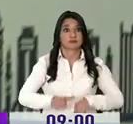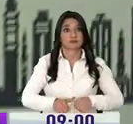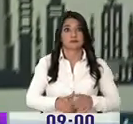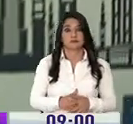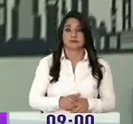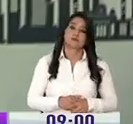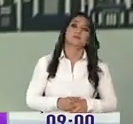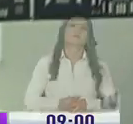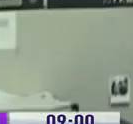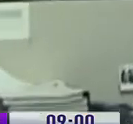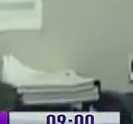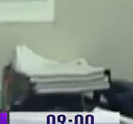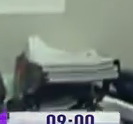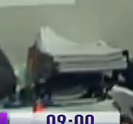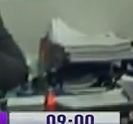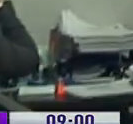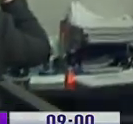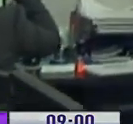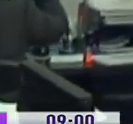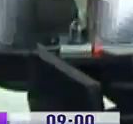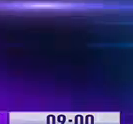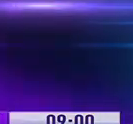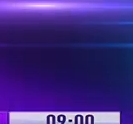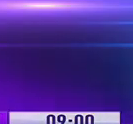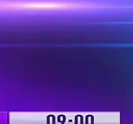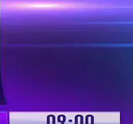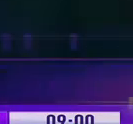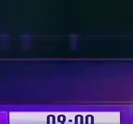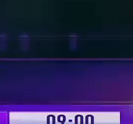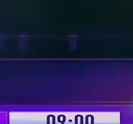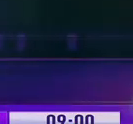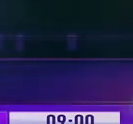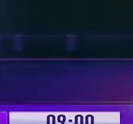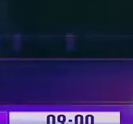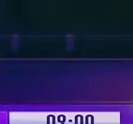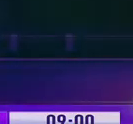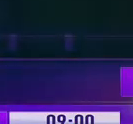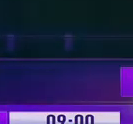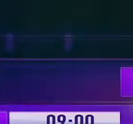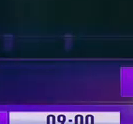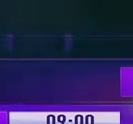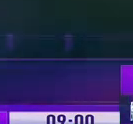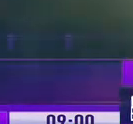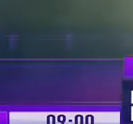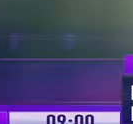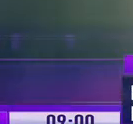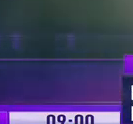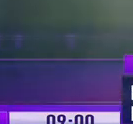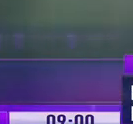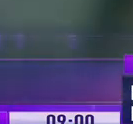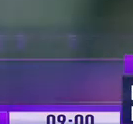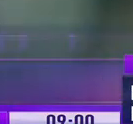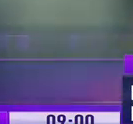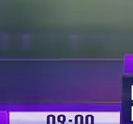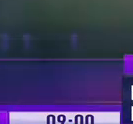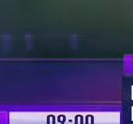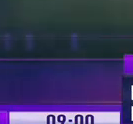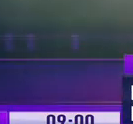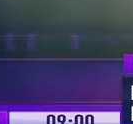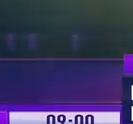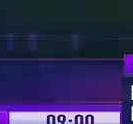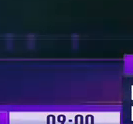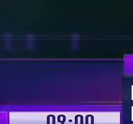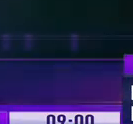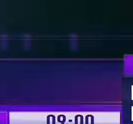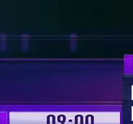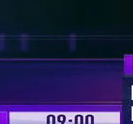informó Carlos Julio Gurumendi. Y es momento de hacer una pausa comercial. Al retornar les contamos que encuentran un túnel de contrabando, el más